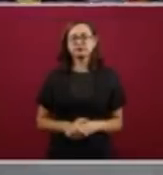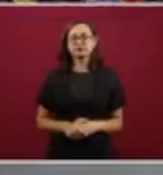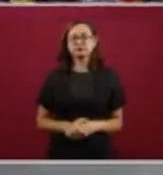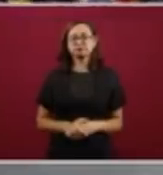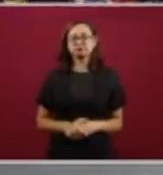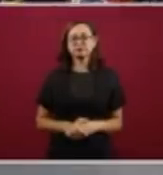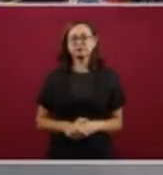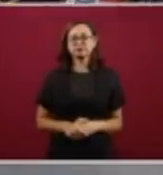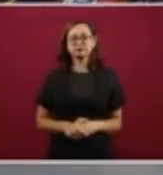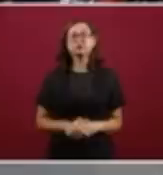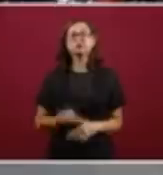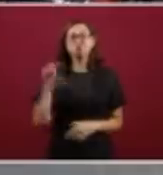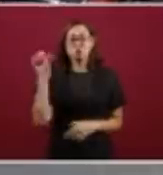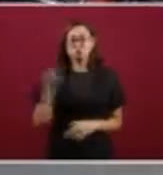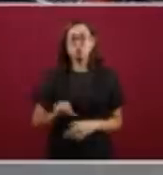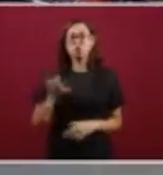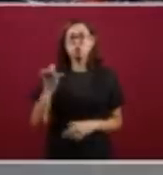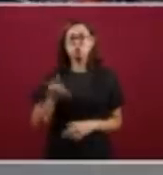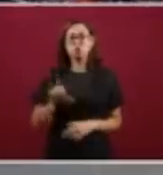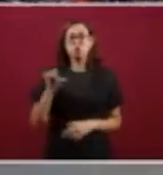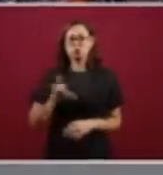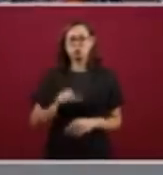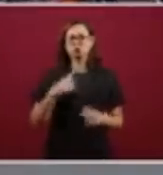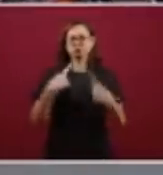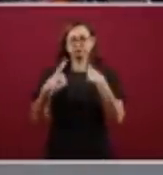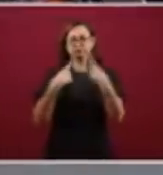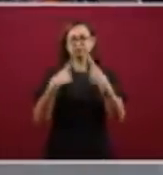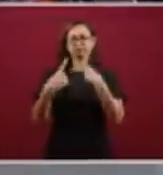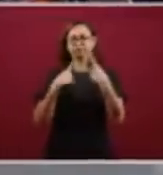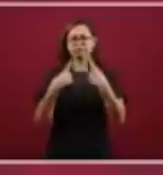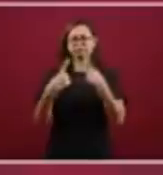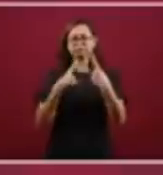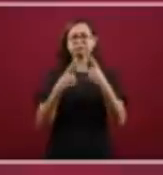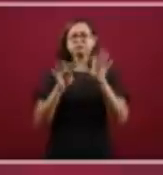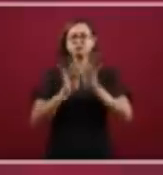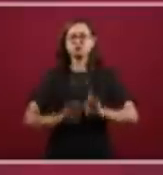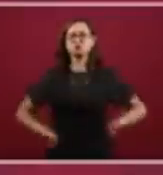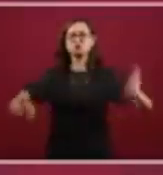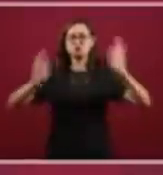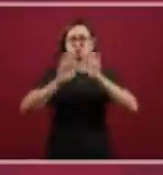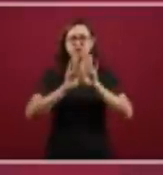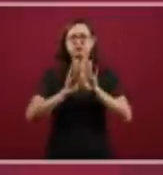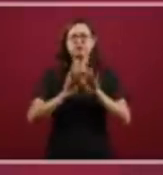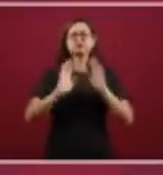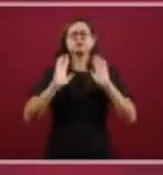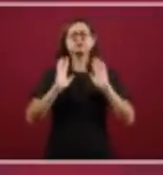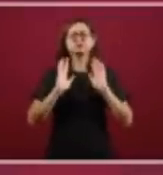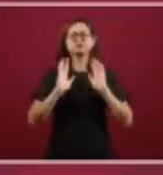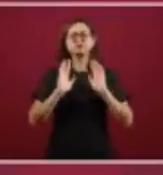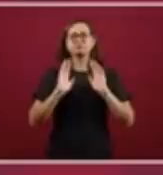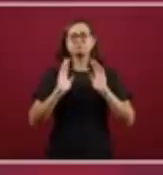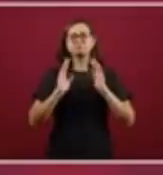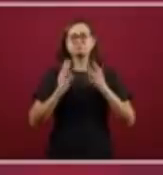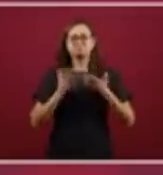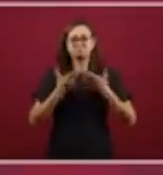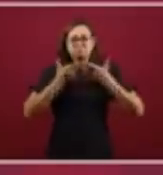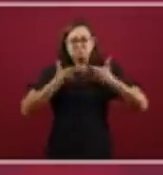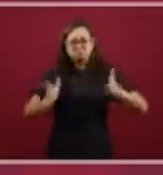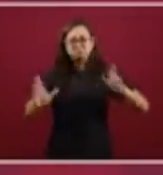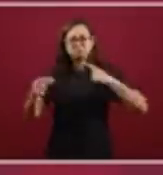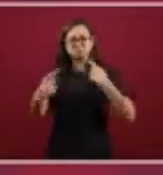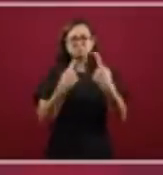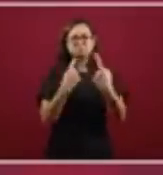reclamos. Hoy vamos a dialogar. Lo importante es eso, que estamos